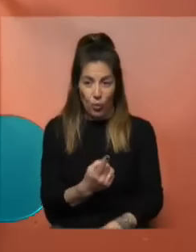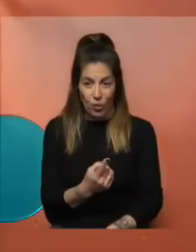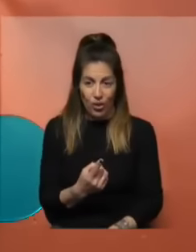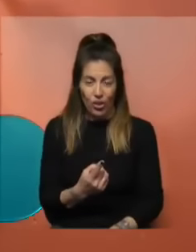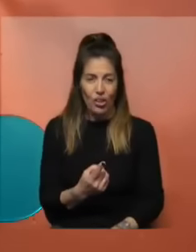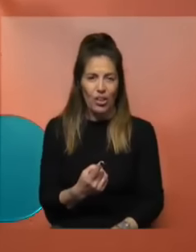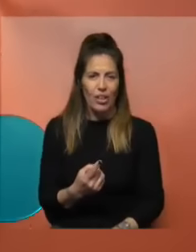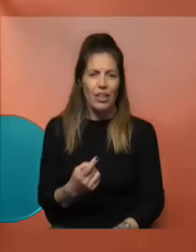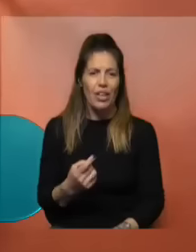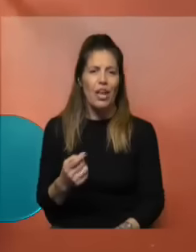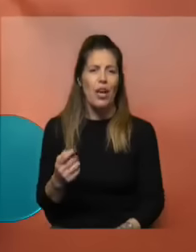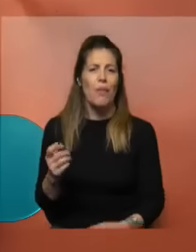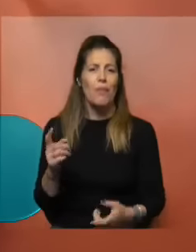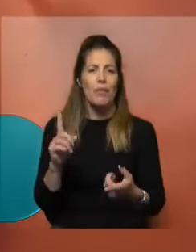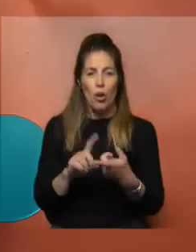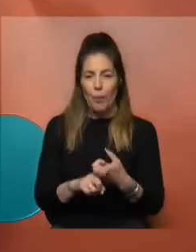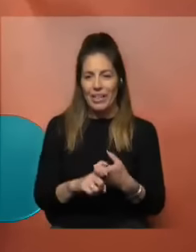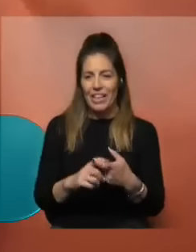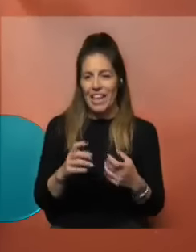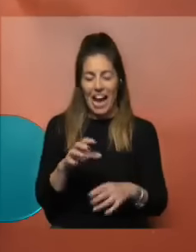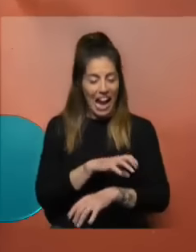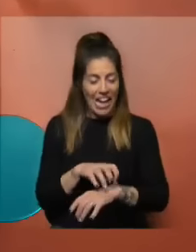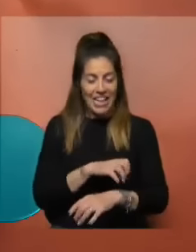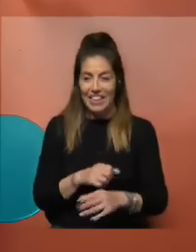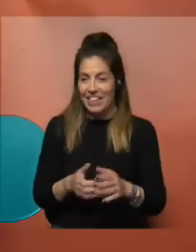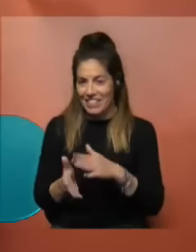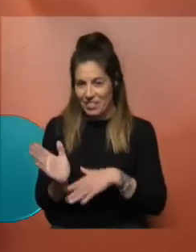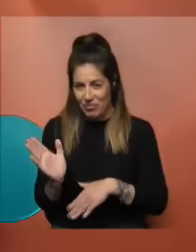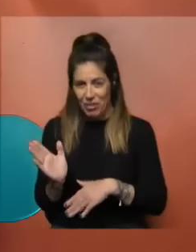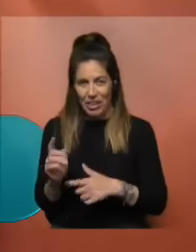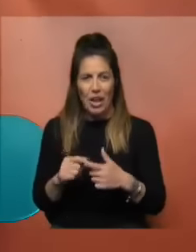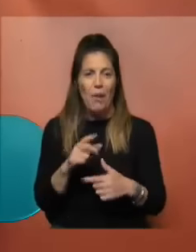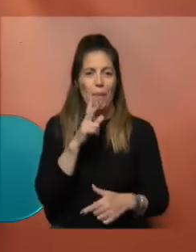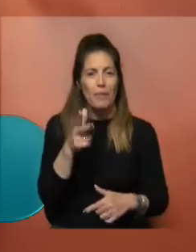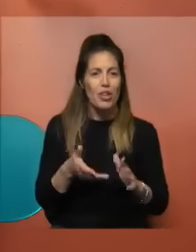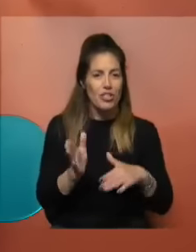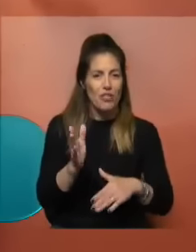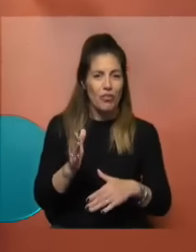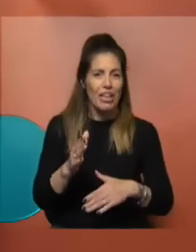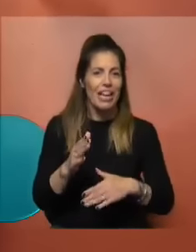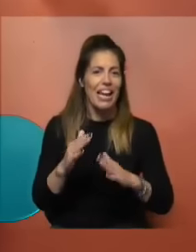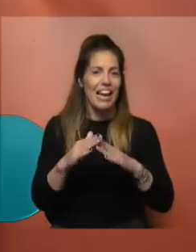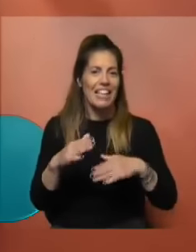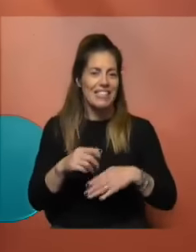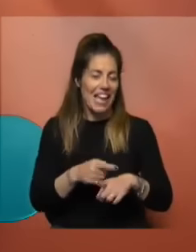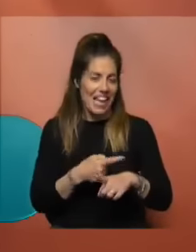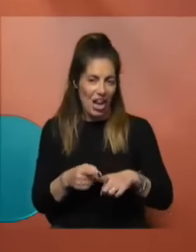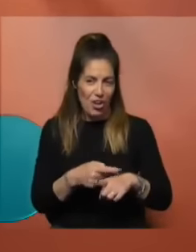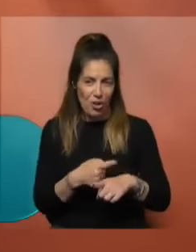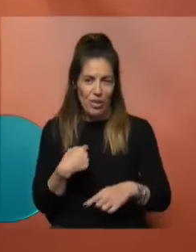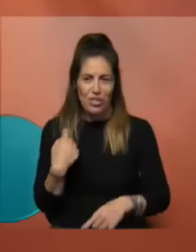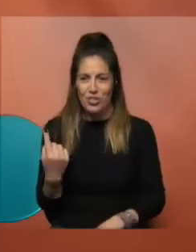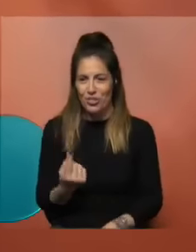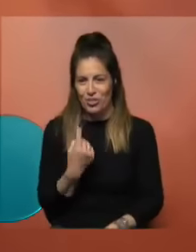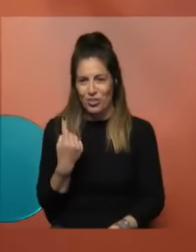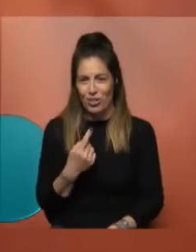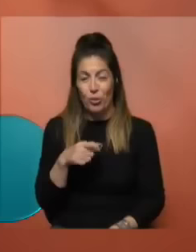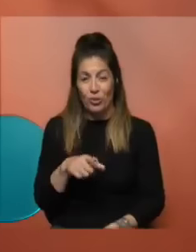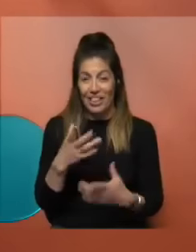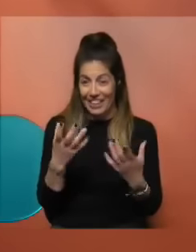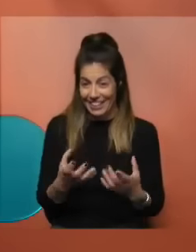mira, mi compañera alérgica se tomó los vientos, mi hijo se fue para la casa de la novia y bueno. Y quedó solo, que era lo que usted quería,